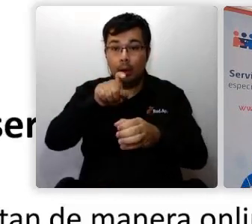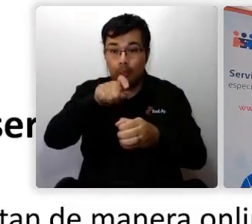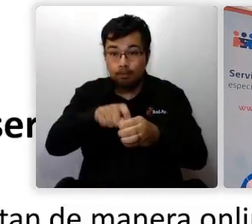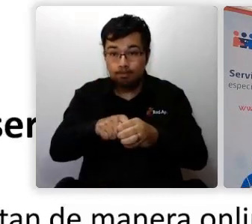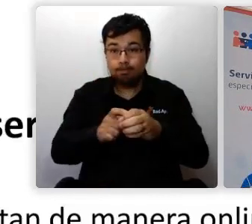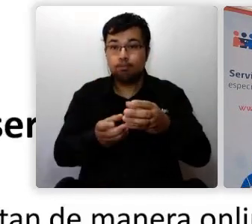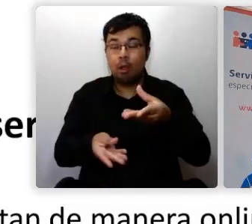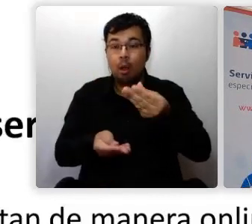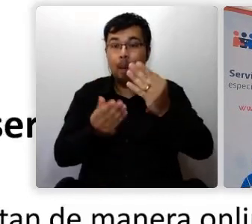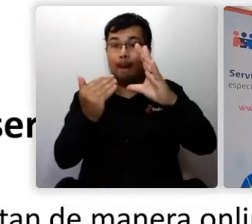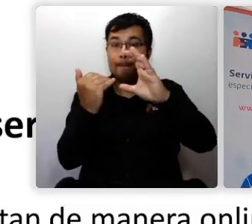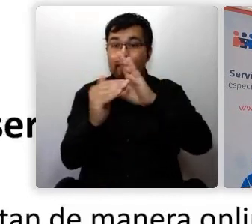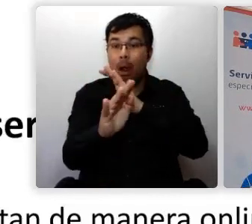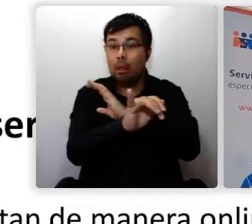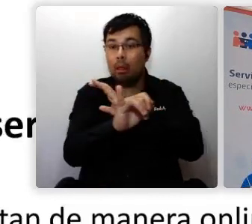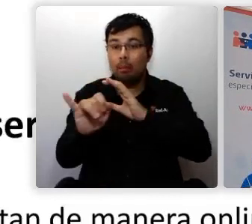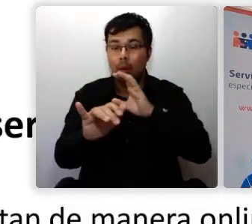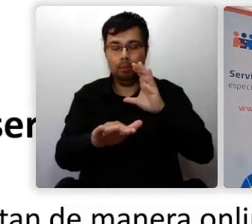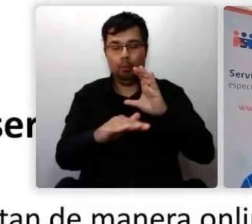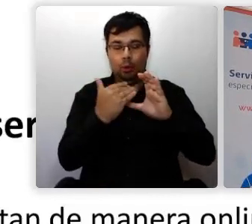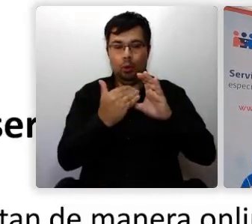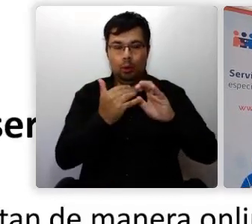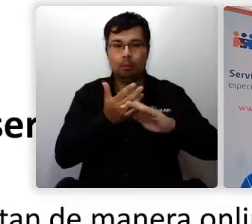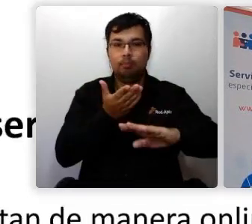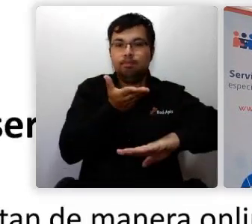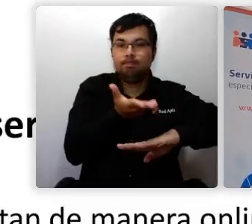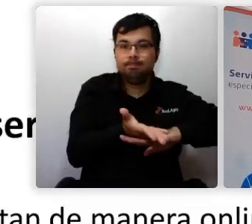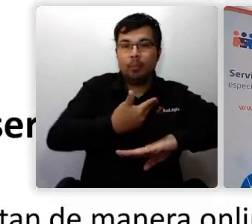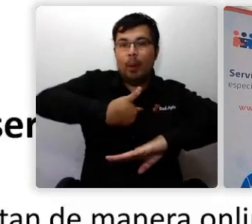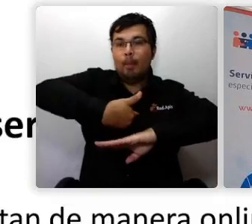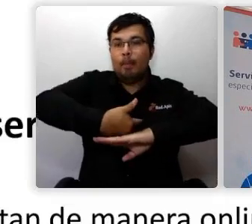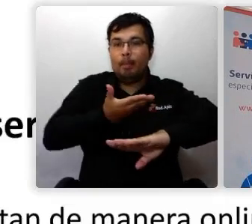a través de mail nos contactamos pidiendo más información o pidiendo más